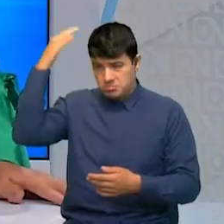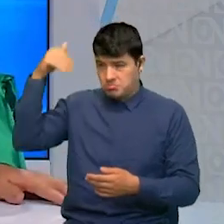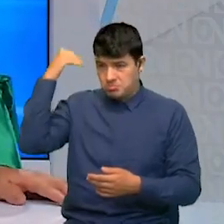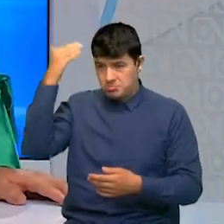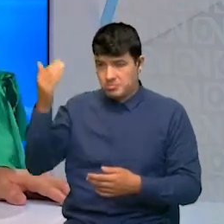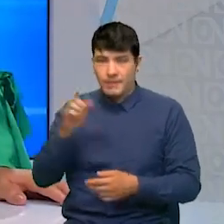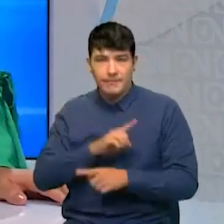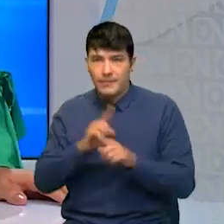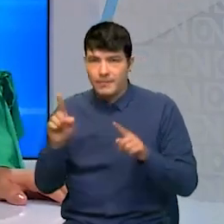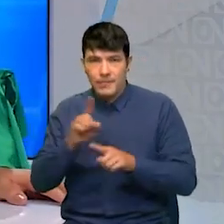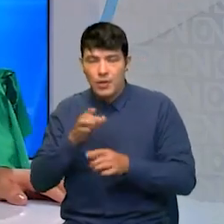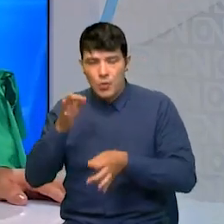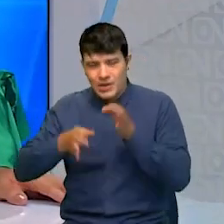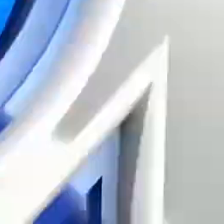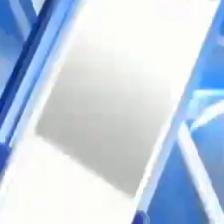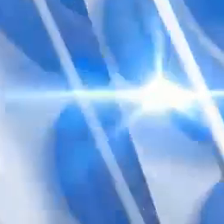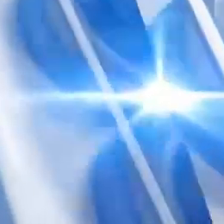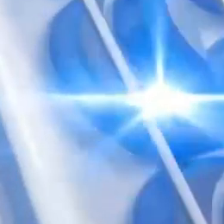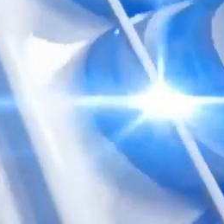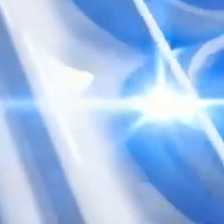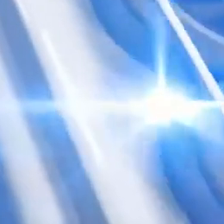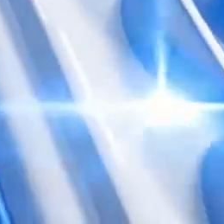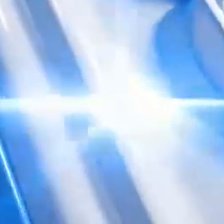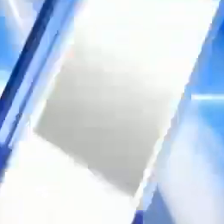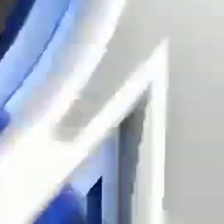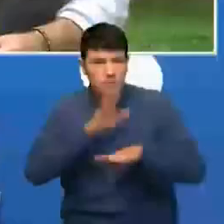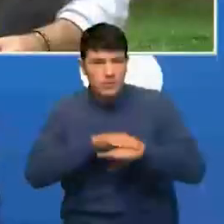más detalles del caso con edward pinilla